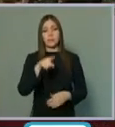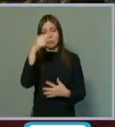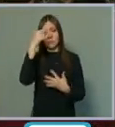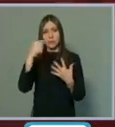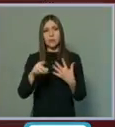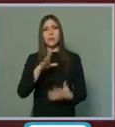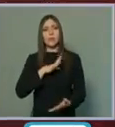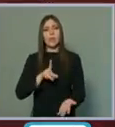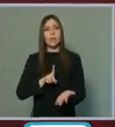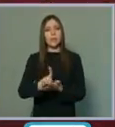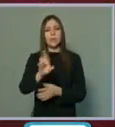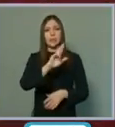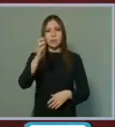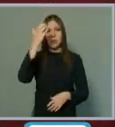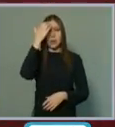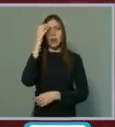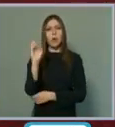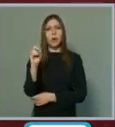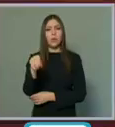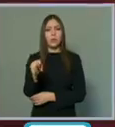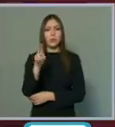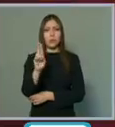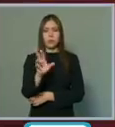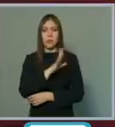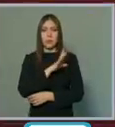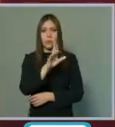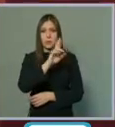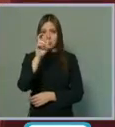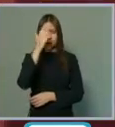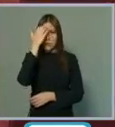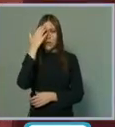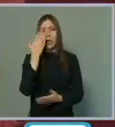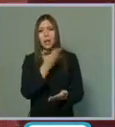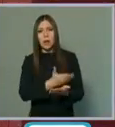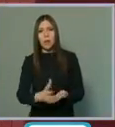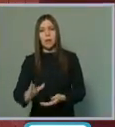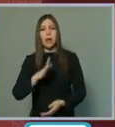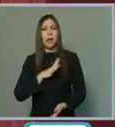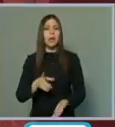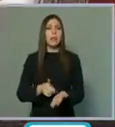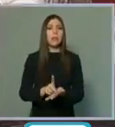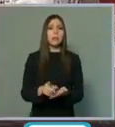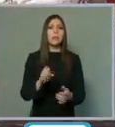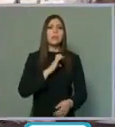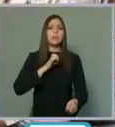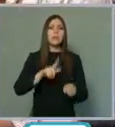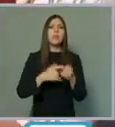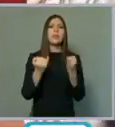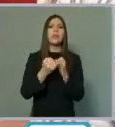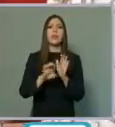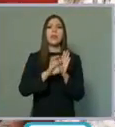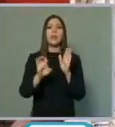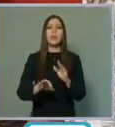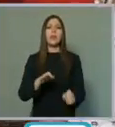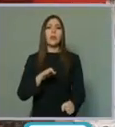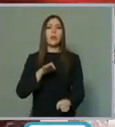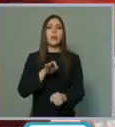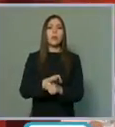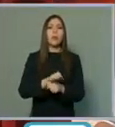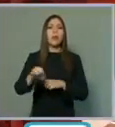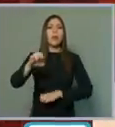la Organización de las Naciones Unidas, pero además tienen ciertos derechos especiales, como es el caso de la protección